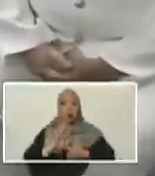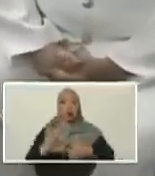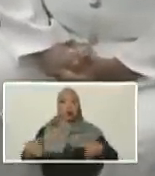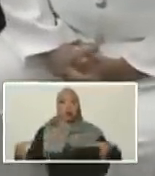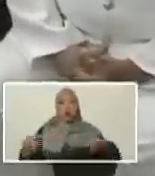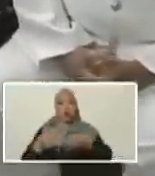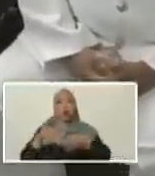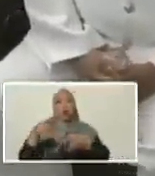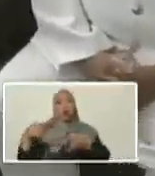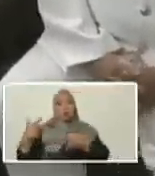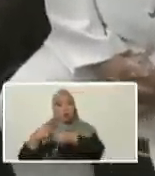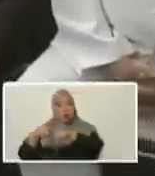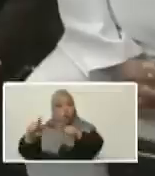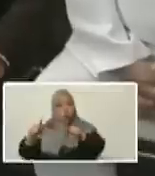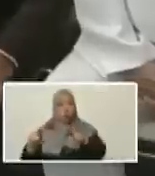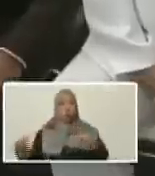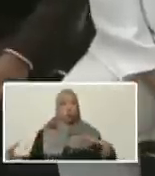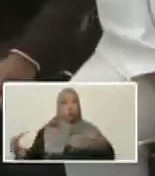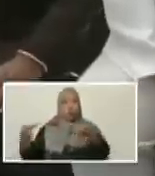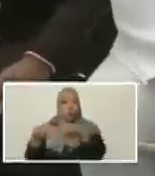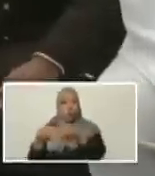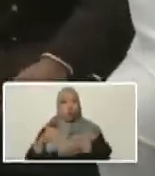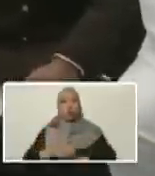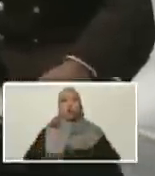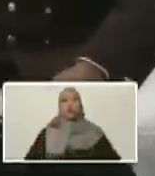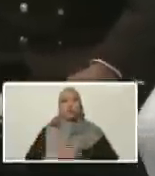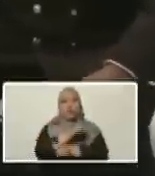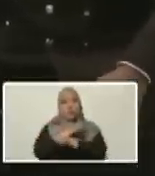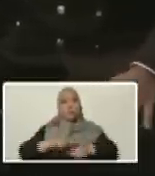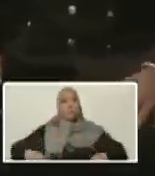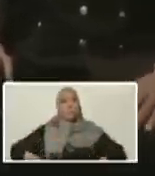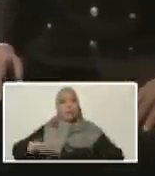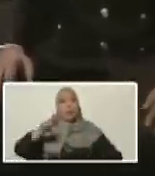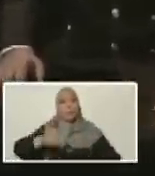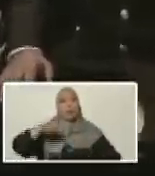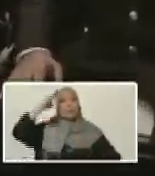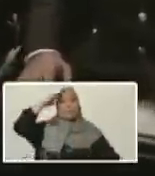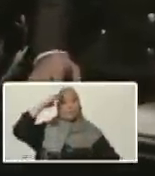y contraalmirantes, componente ejército bolivariano.